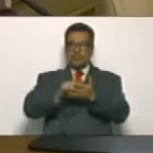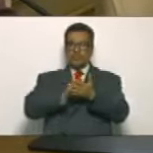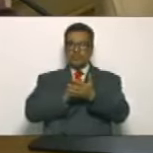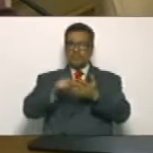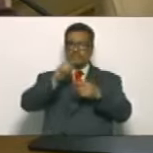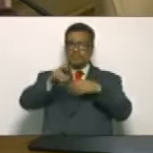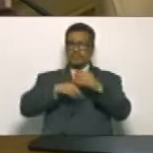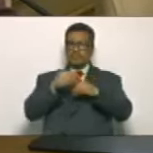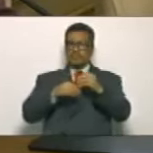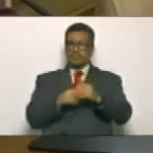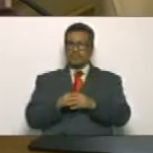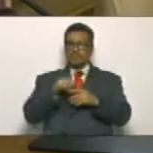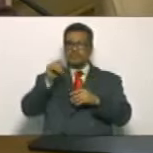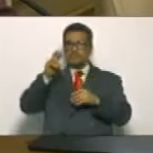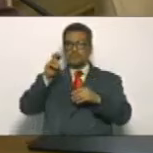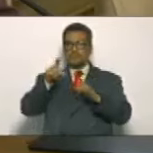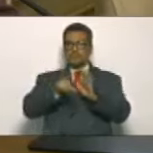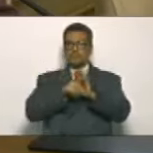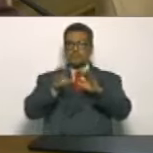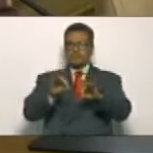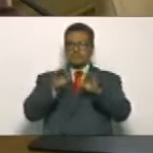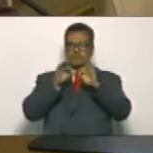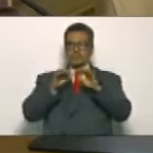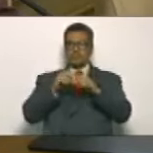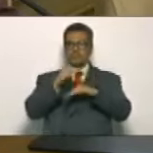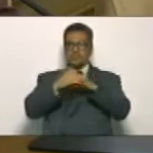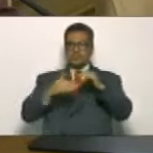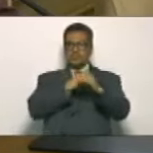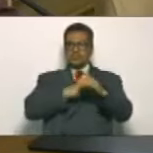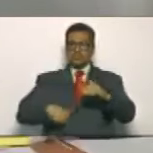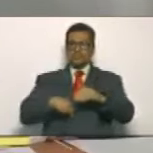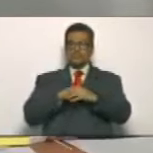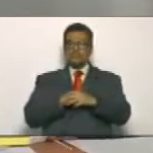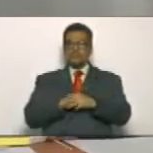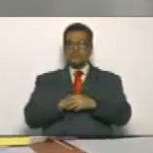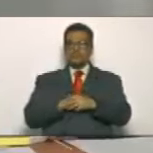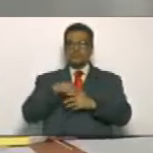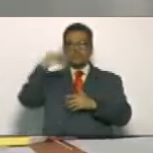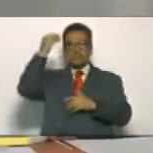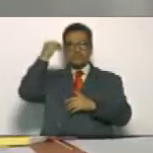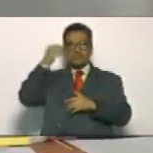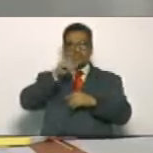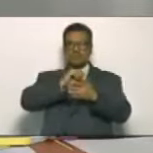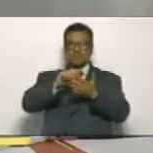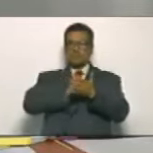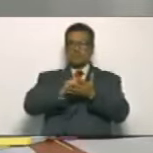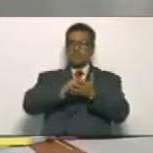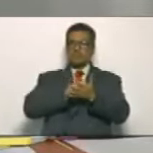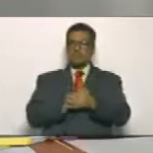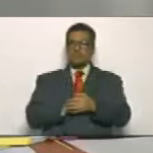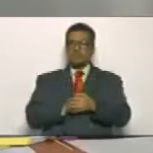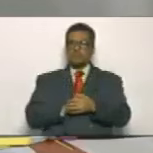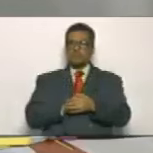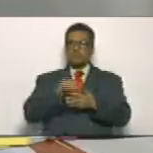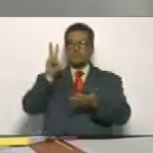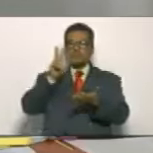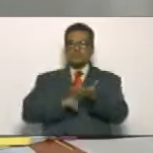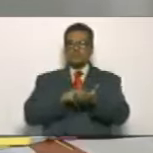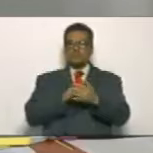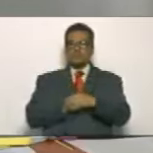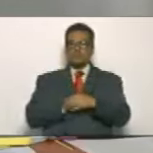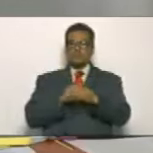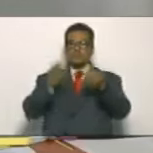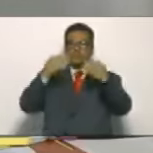serán establecidas en una ley especial. Es todo, ciudadana vicepresidenta. En consideración al artículo, queda